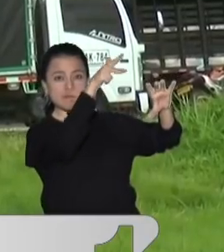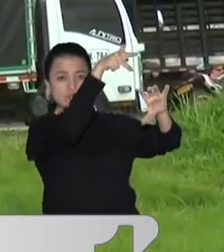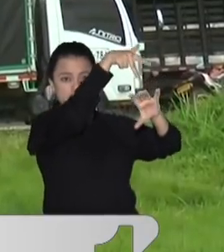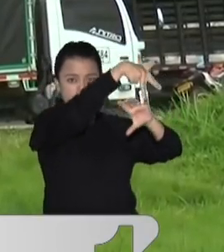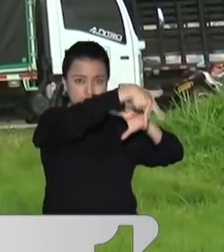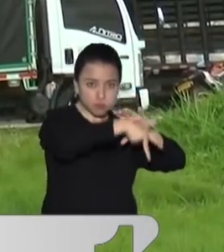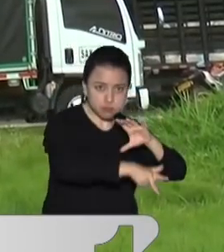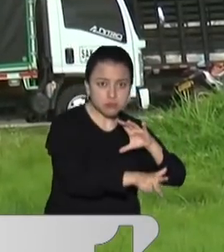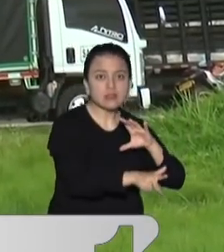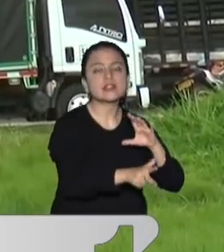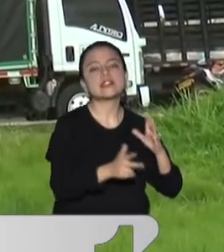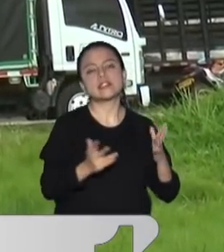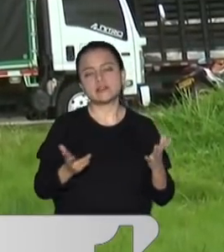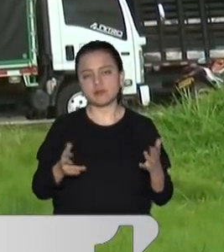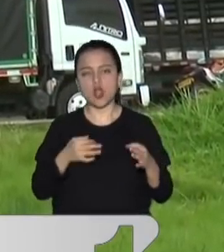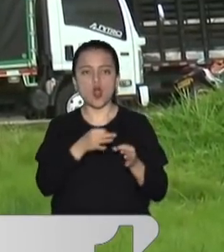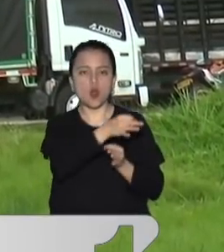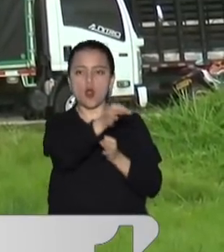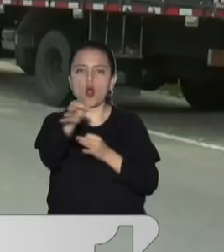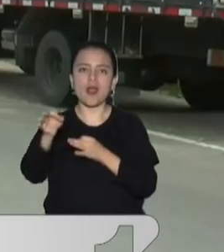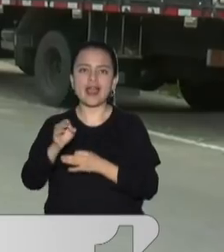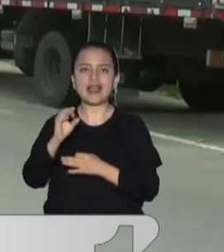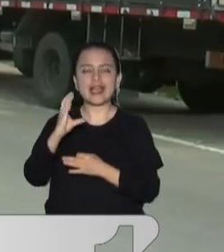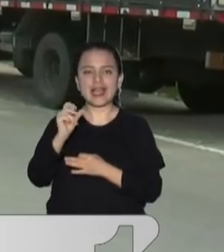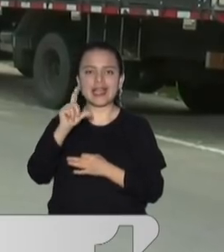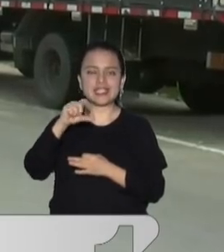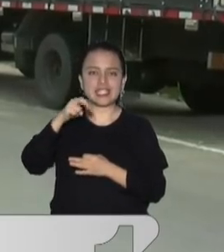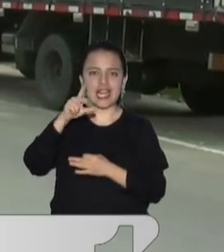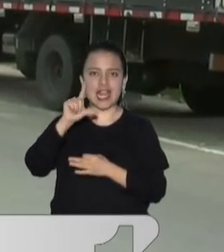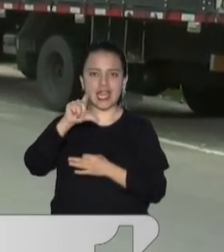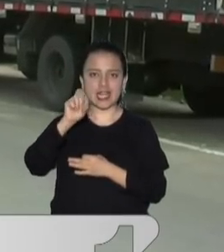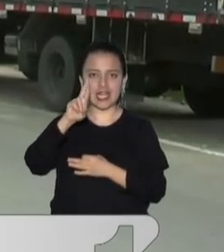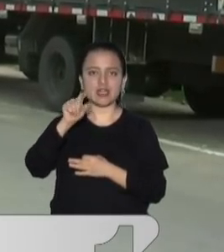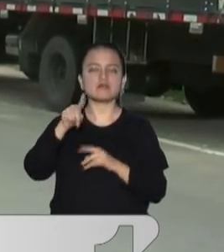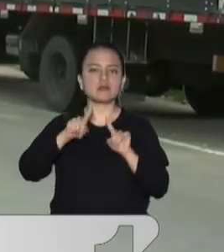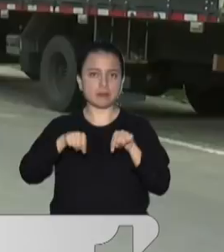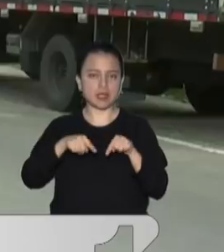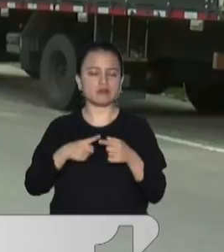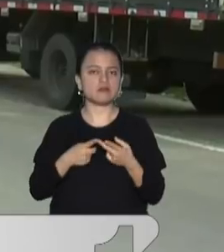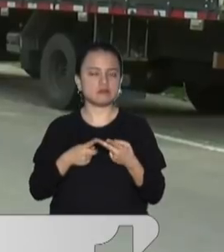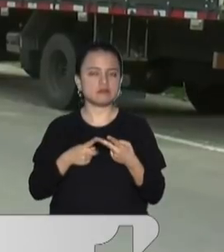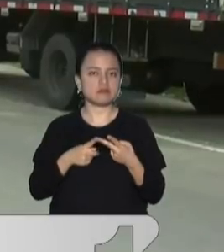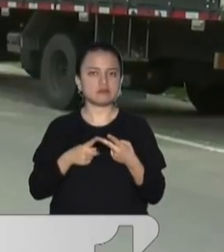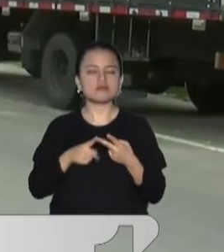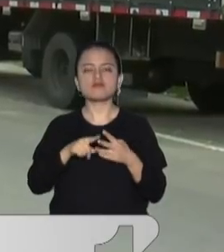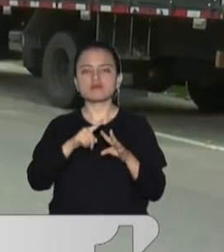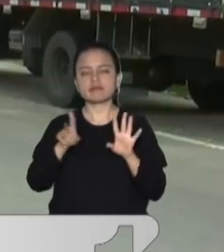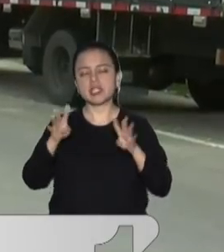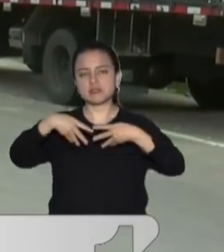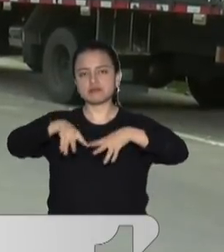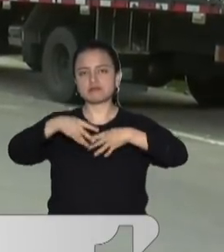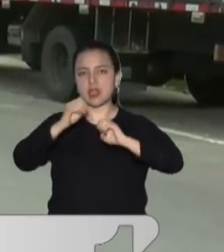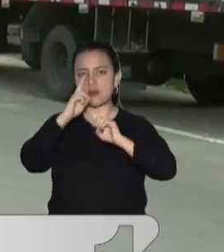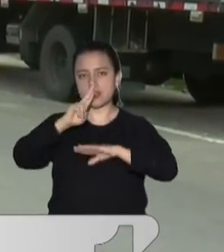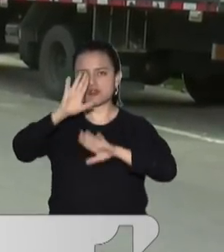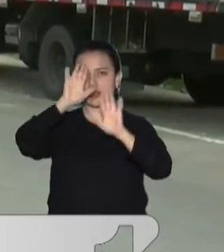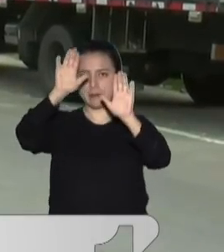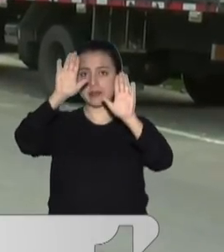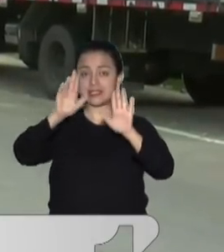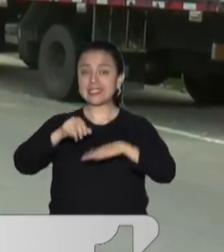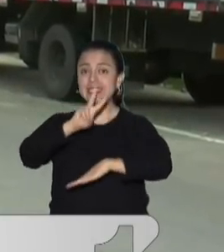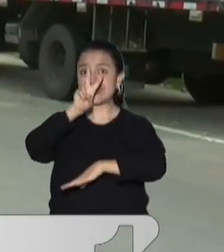Larga, en ese municipio, la Despensa Agrícola de Colombia, Cajamarca, Tolima, también por cuenta de los manifestantes. 7 horas